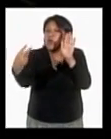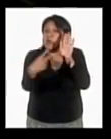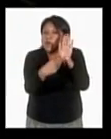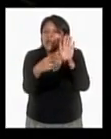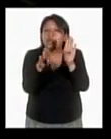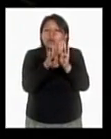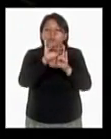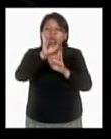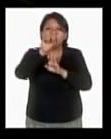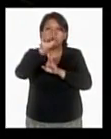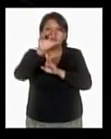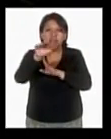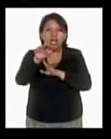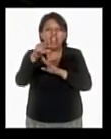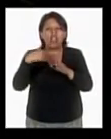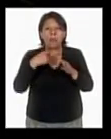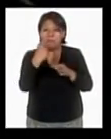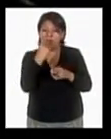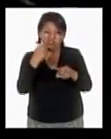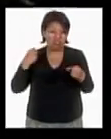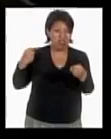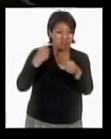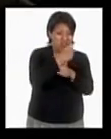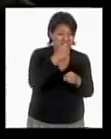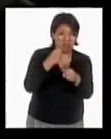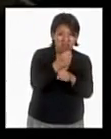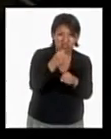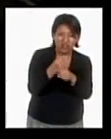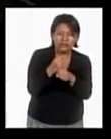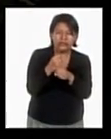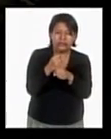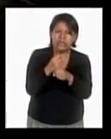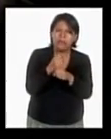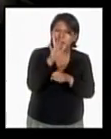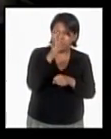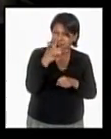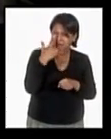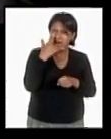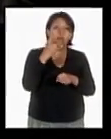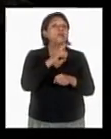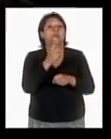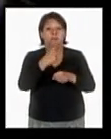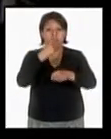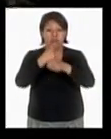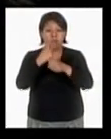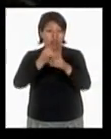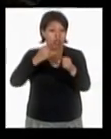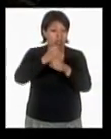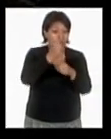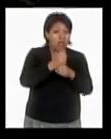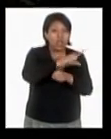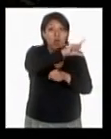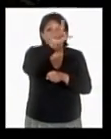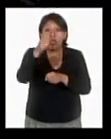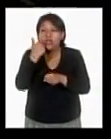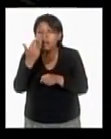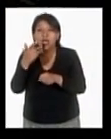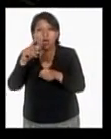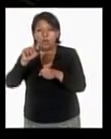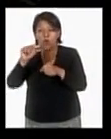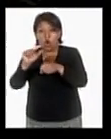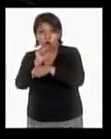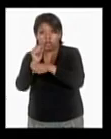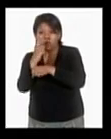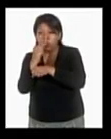Isaac Echenedú fue golpeado por policías. Parece extraño, pero luego de ser atacado, buscó detener a una patrulla